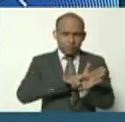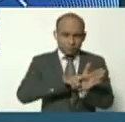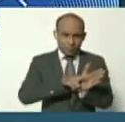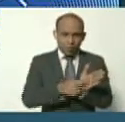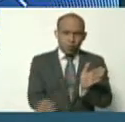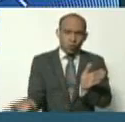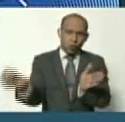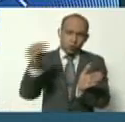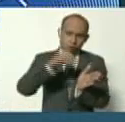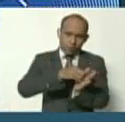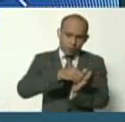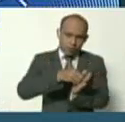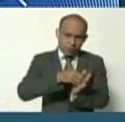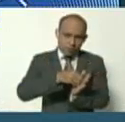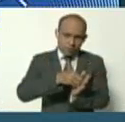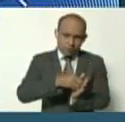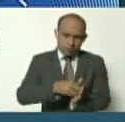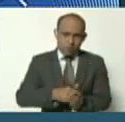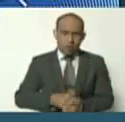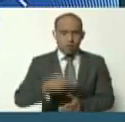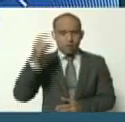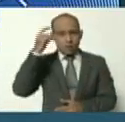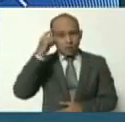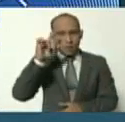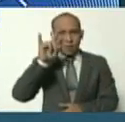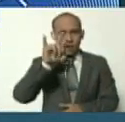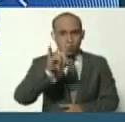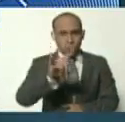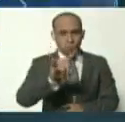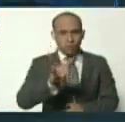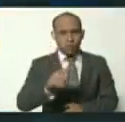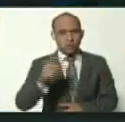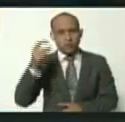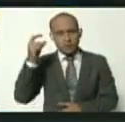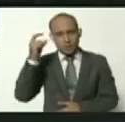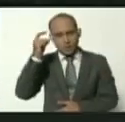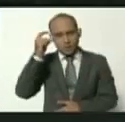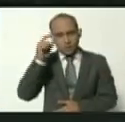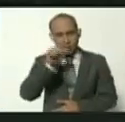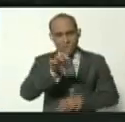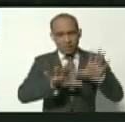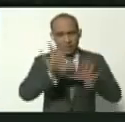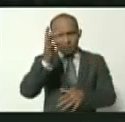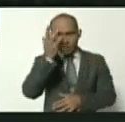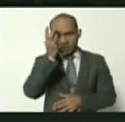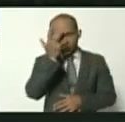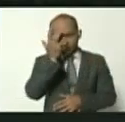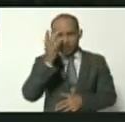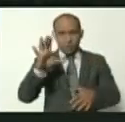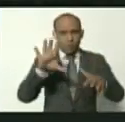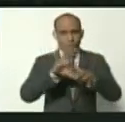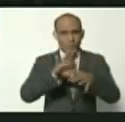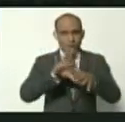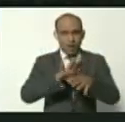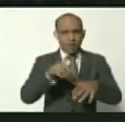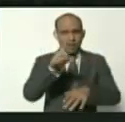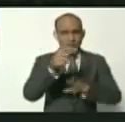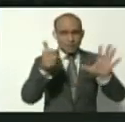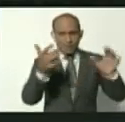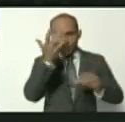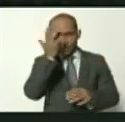los días lunes 15, martes 16 de febrero, lunes y martes de